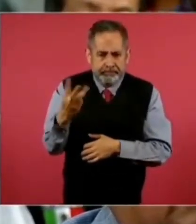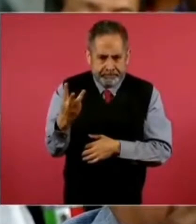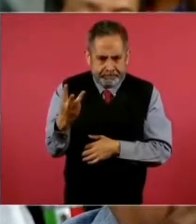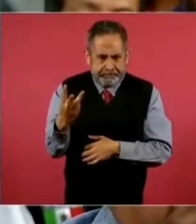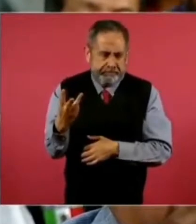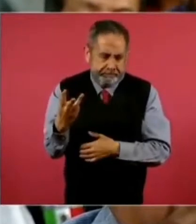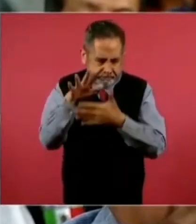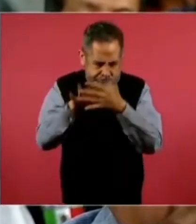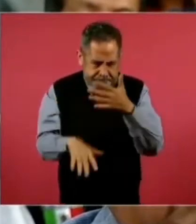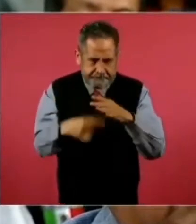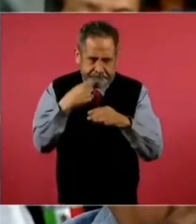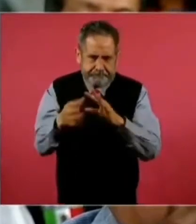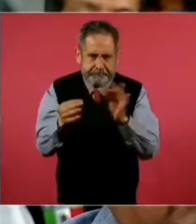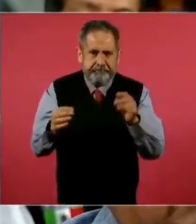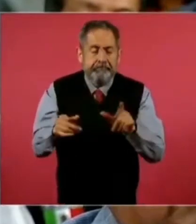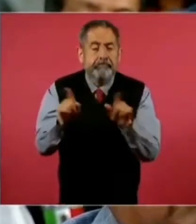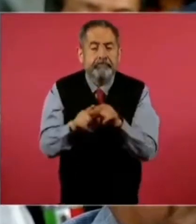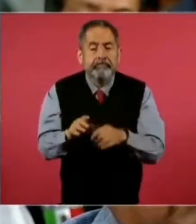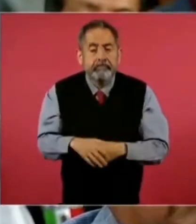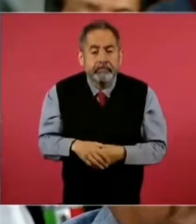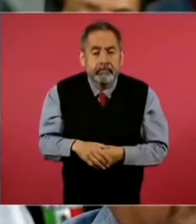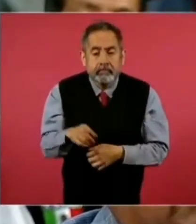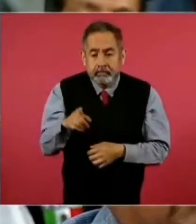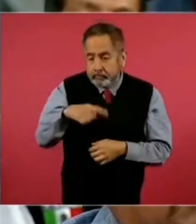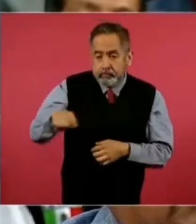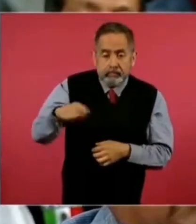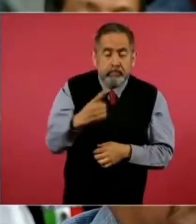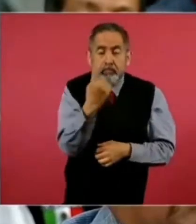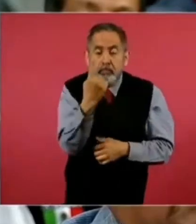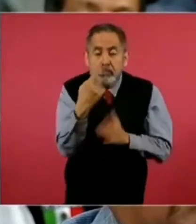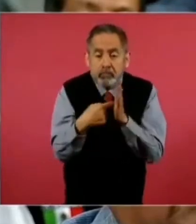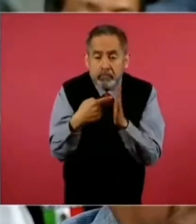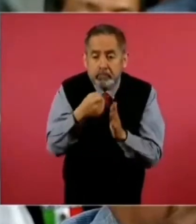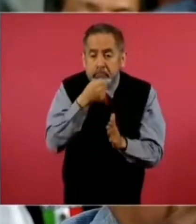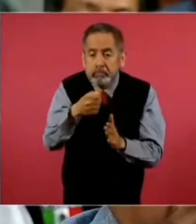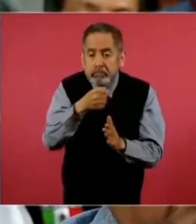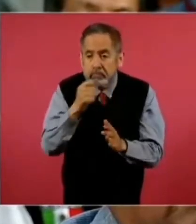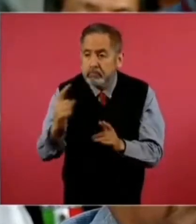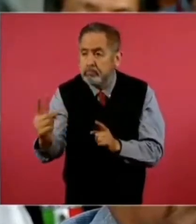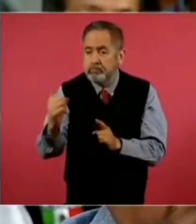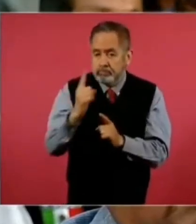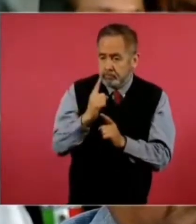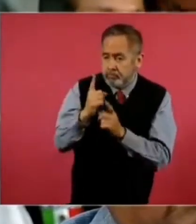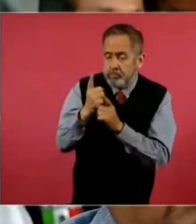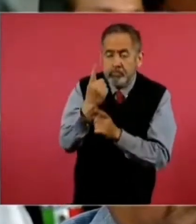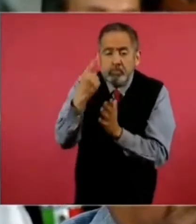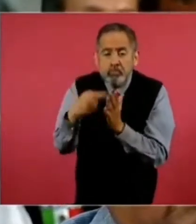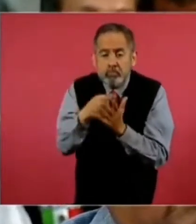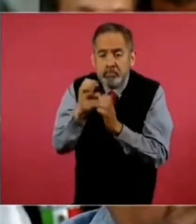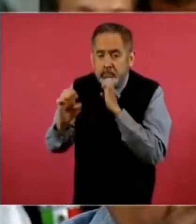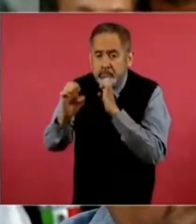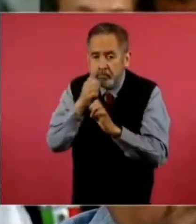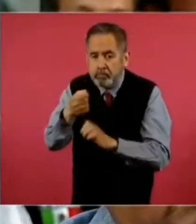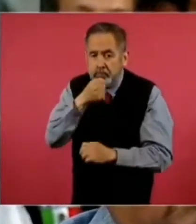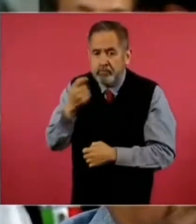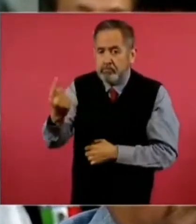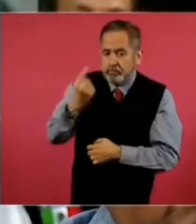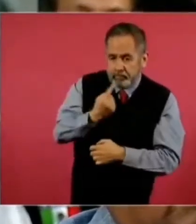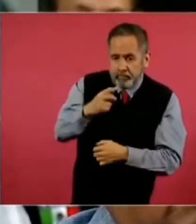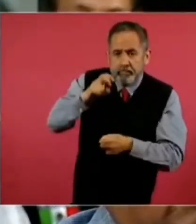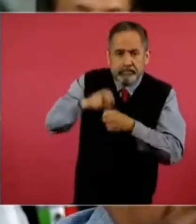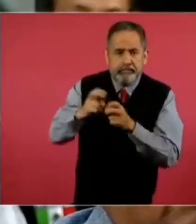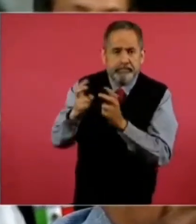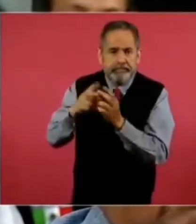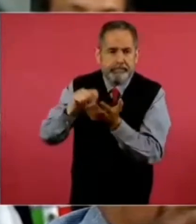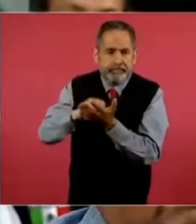000841/2023. Solo una visita, entrevista me hicieron los agentes de la FEADLE en Tamaulipas,